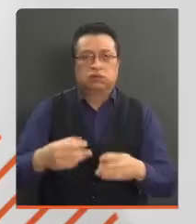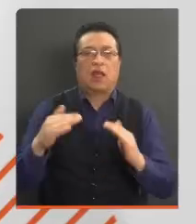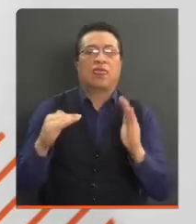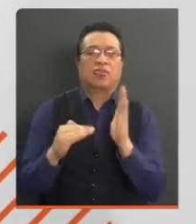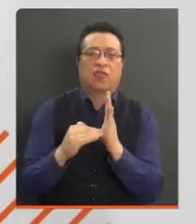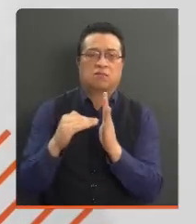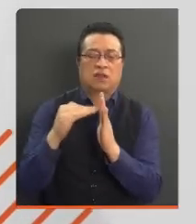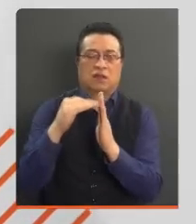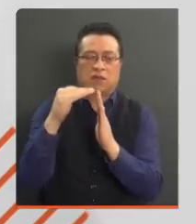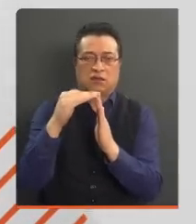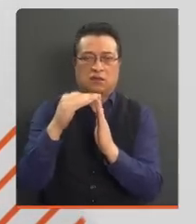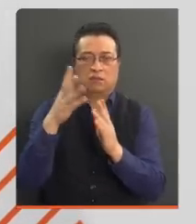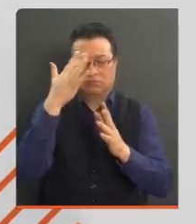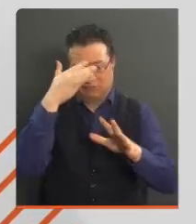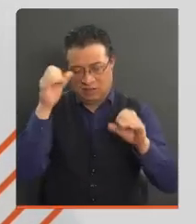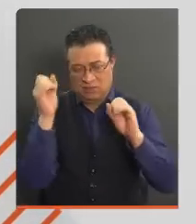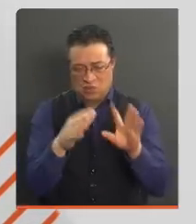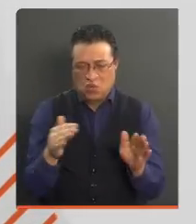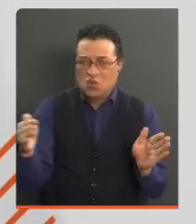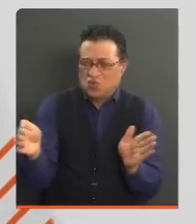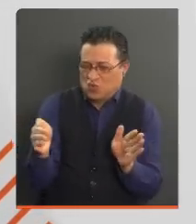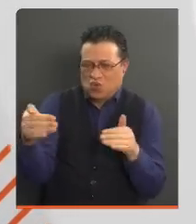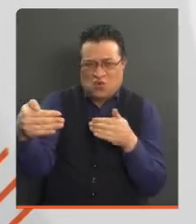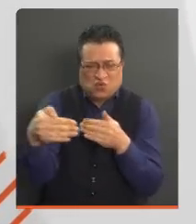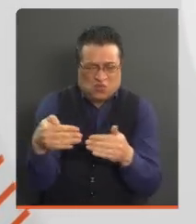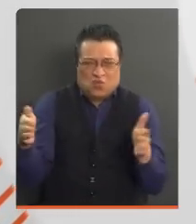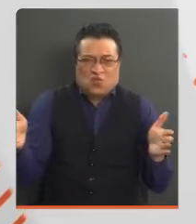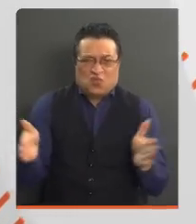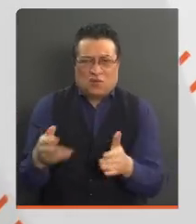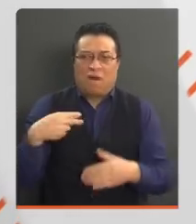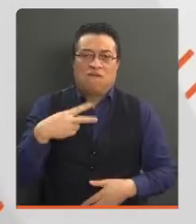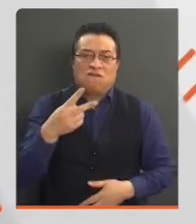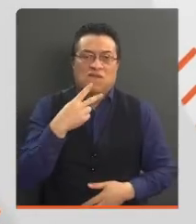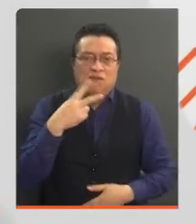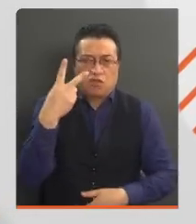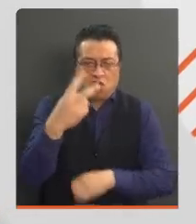dejando atrás estos escasos metros cuadrados donde vivieron por 2 años.